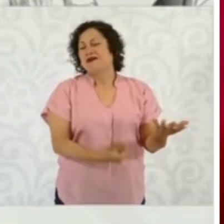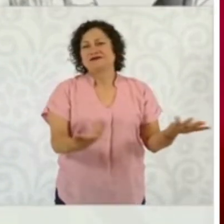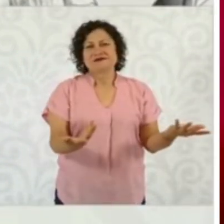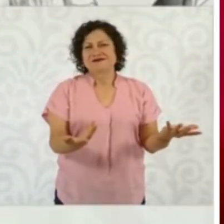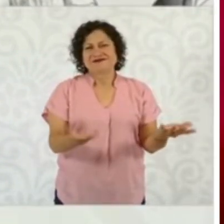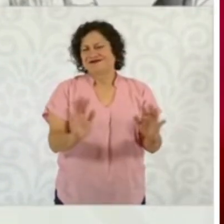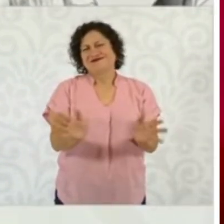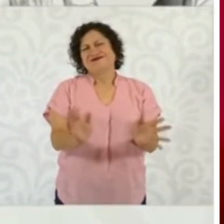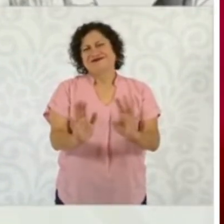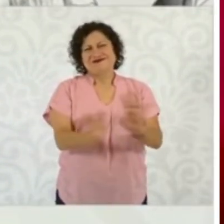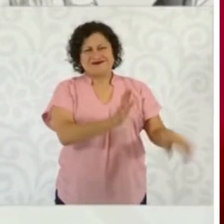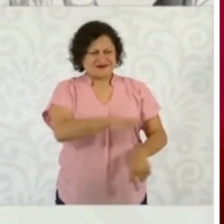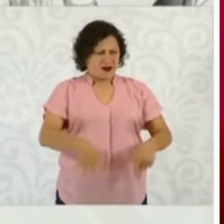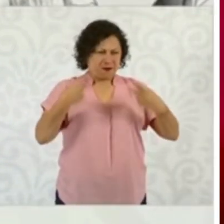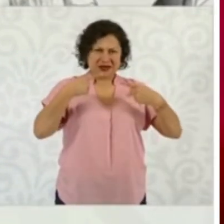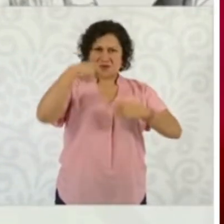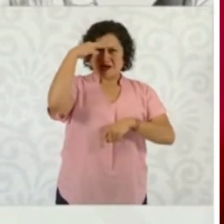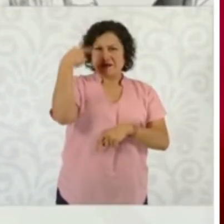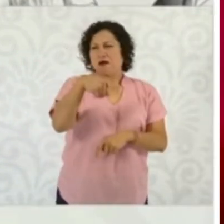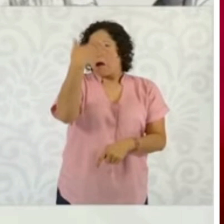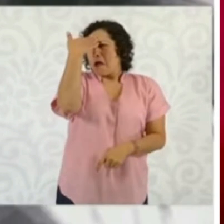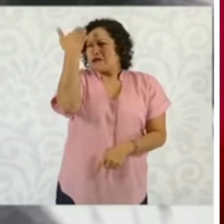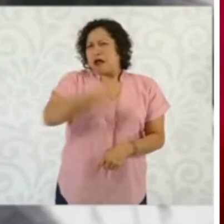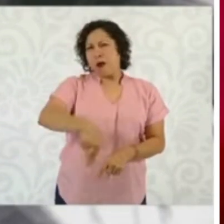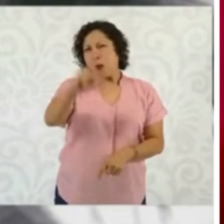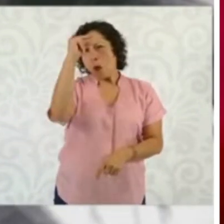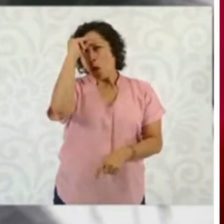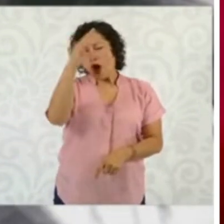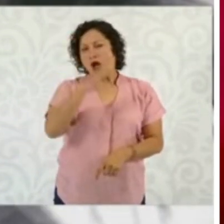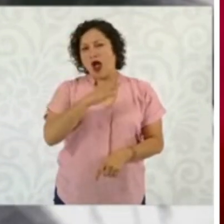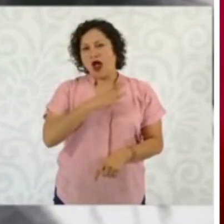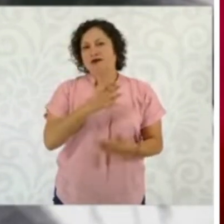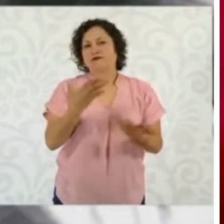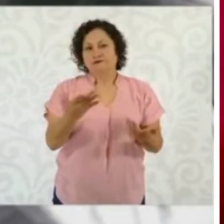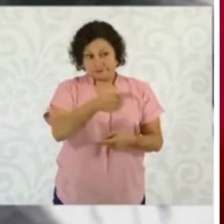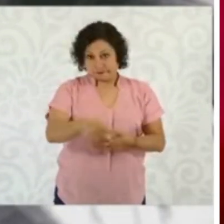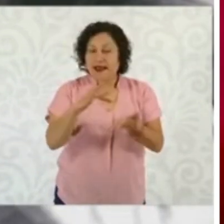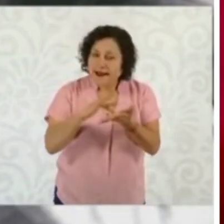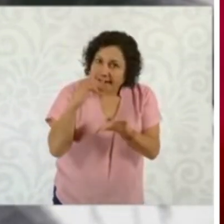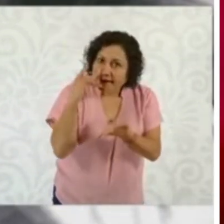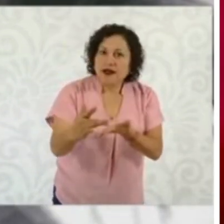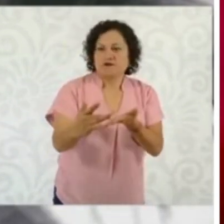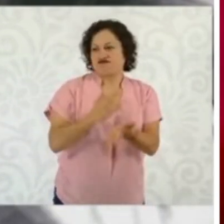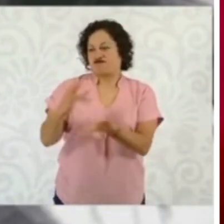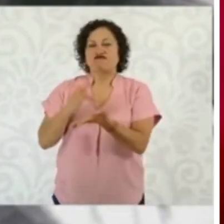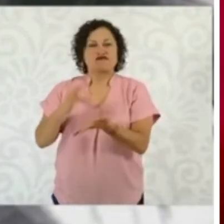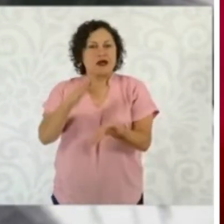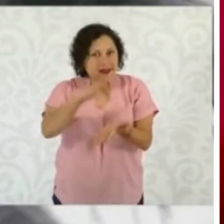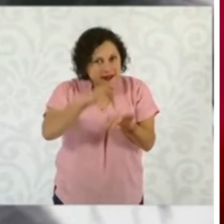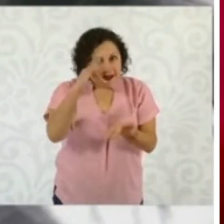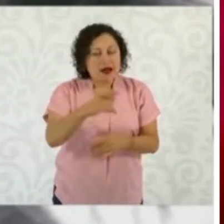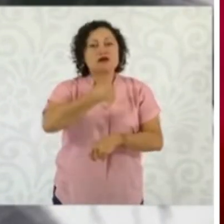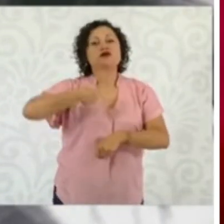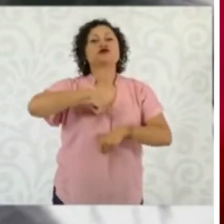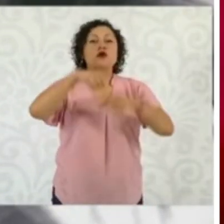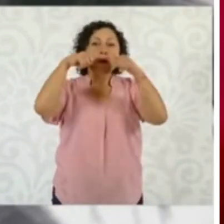pueblo de México está muy informado. Entonces agradecer, decir que no vamos a traicionar, que trabajamos todos los días para el pueblo, por el pueblo, con